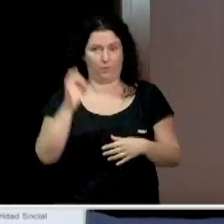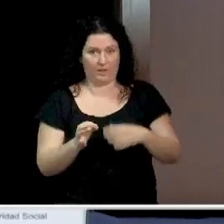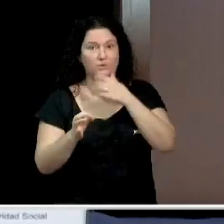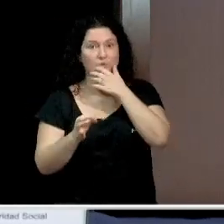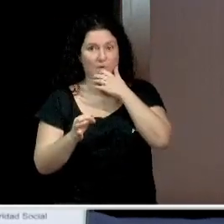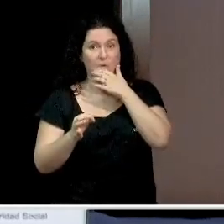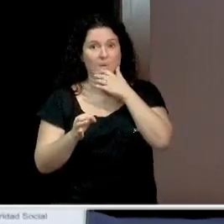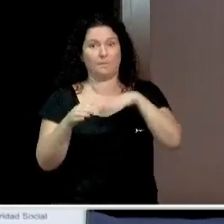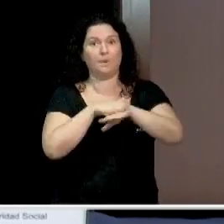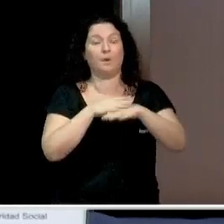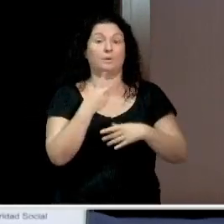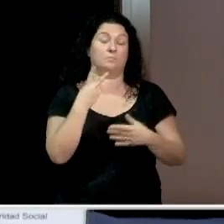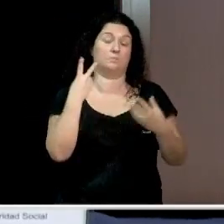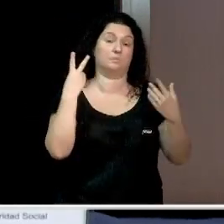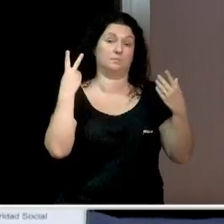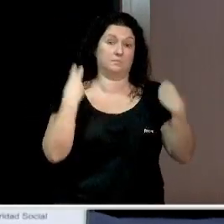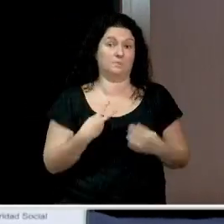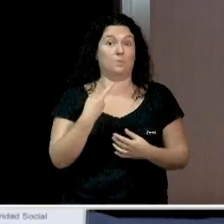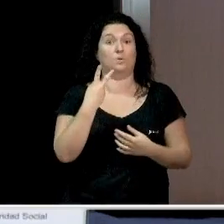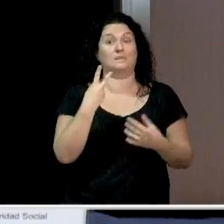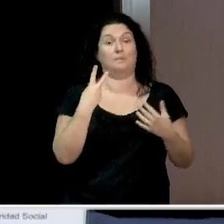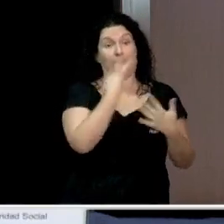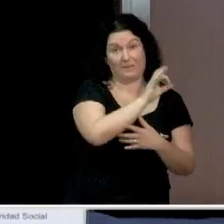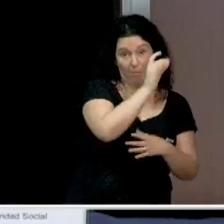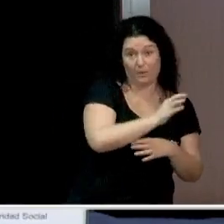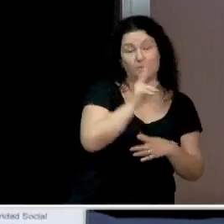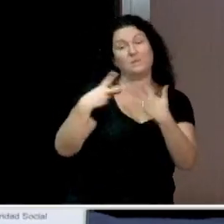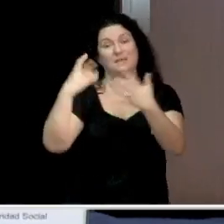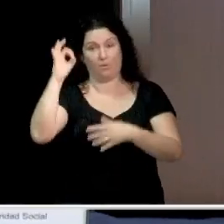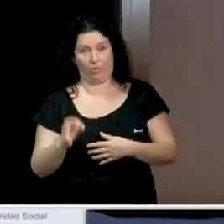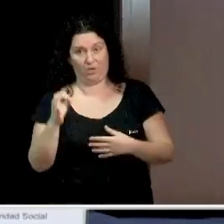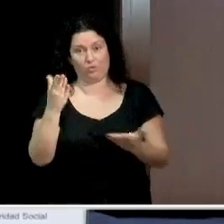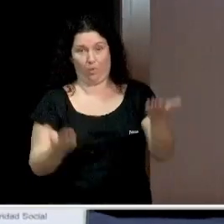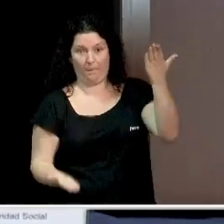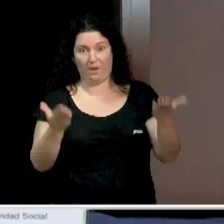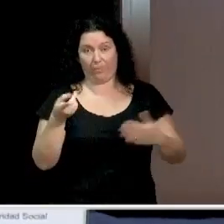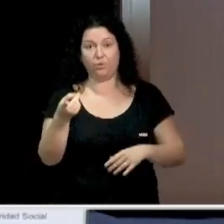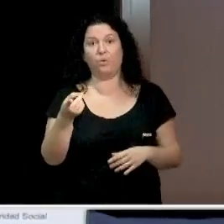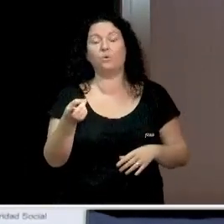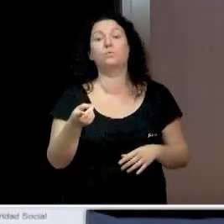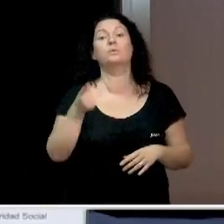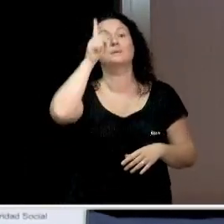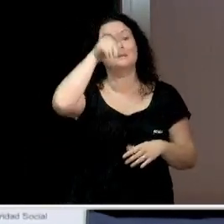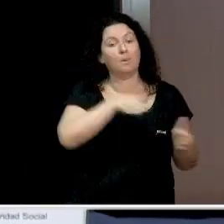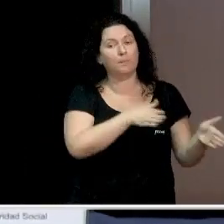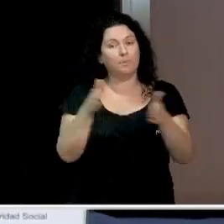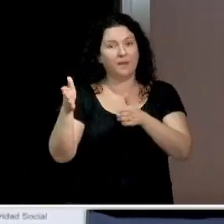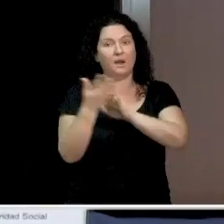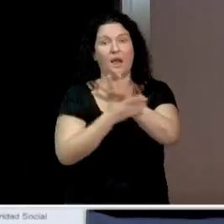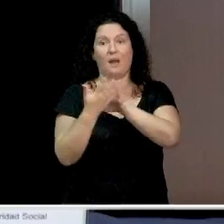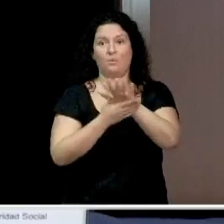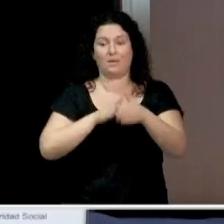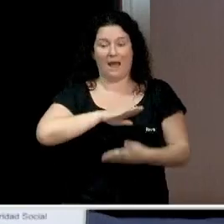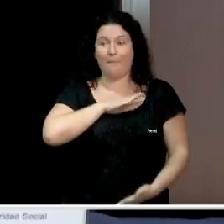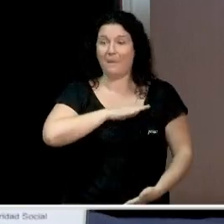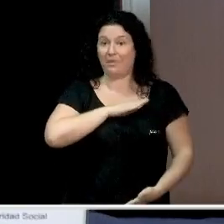¿eh? 20% frente a un 7%. Y desde el otro polo de lo que serían las